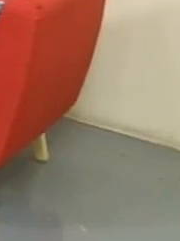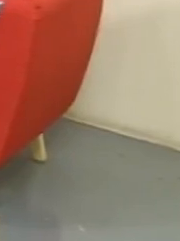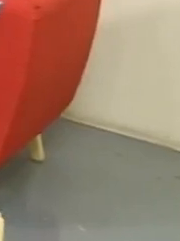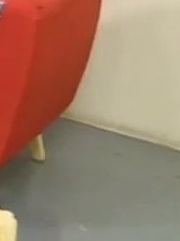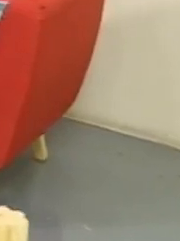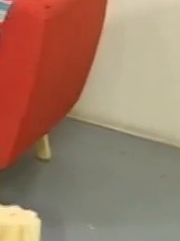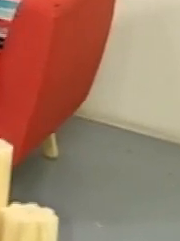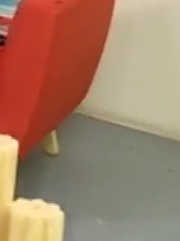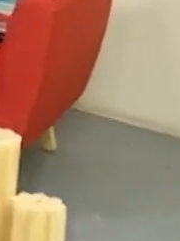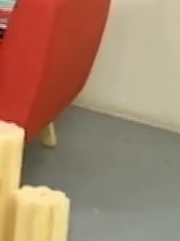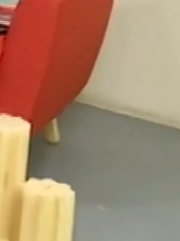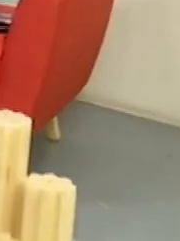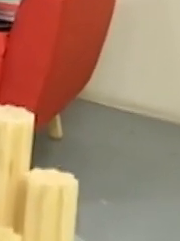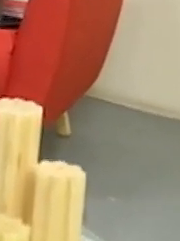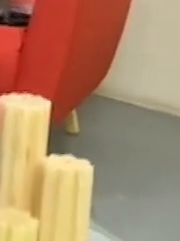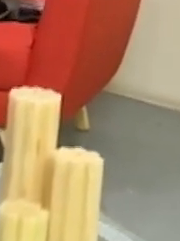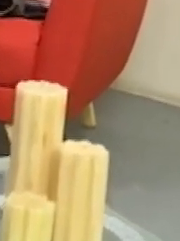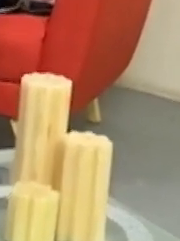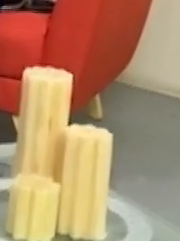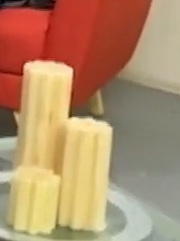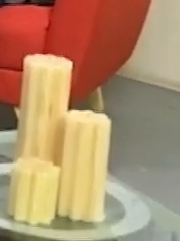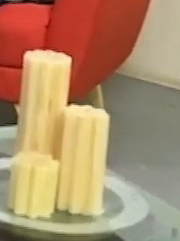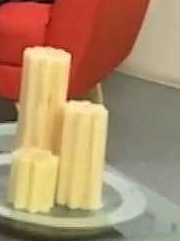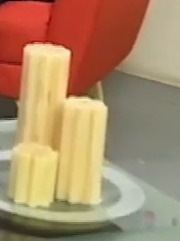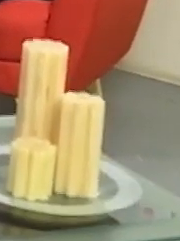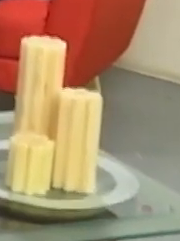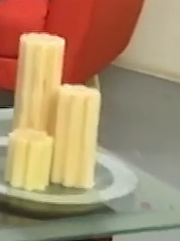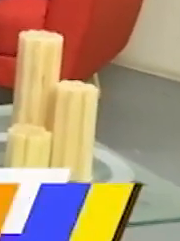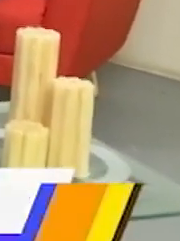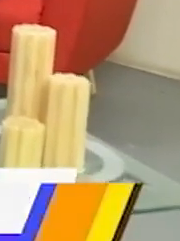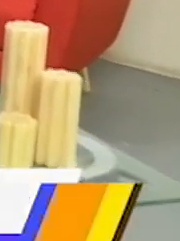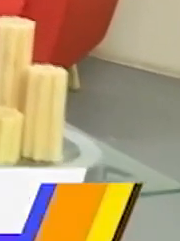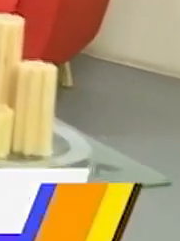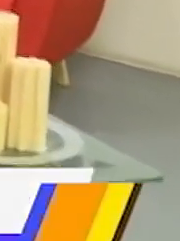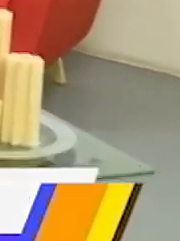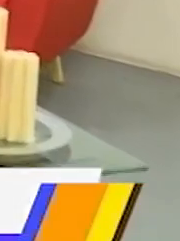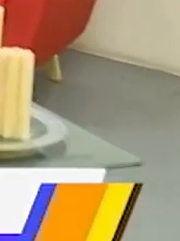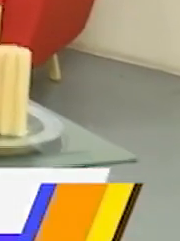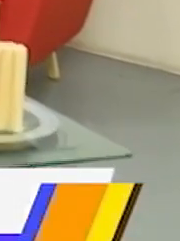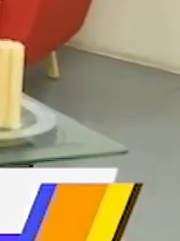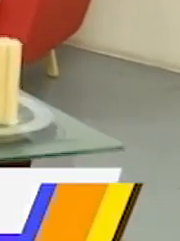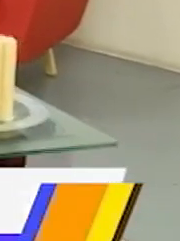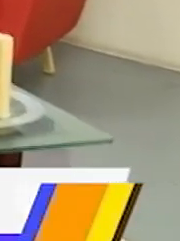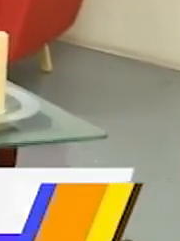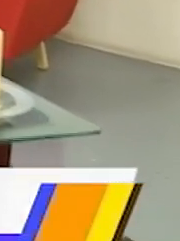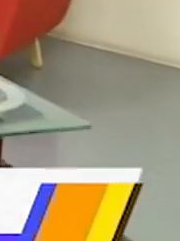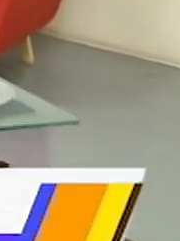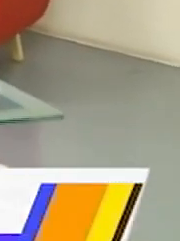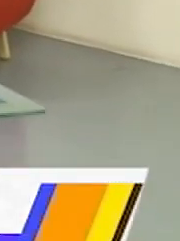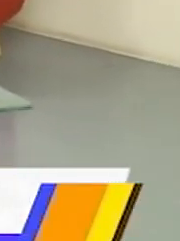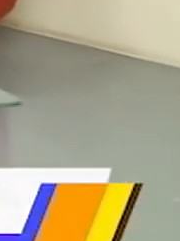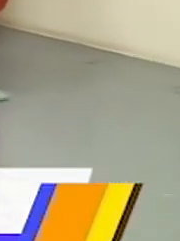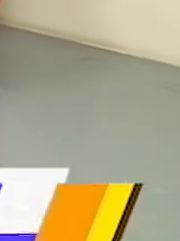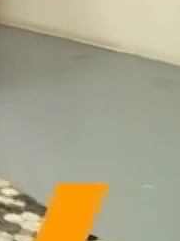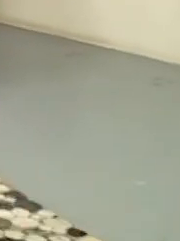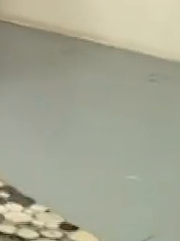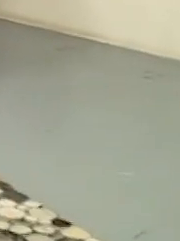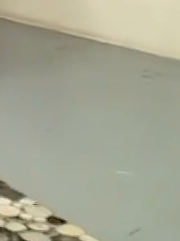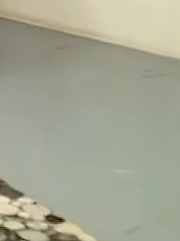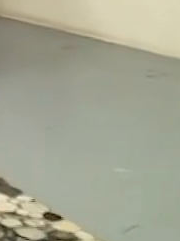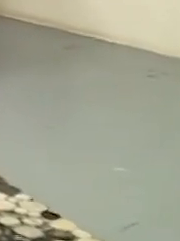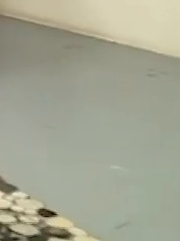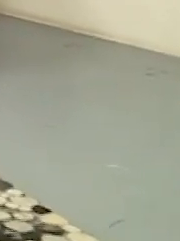en Café Nacional. Uyuyuy, Bajura. No se pierda este viernes Café Nacional, que tenemos un programa dedicado a la hermosa provincia